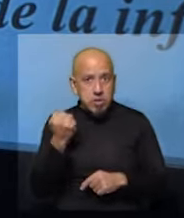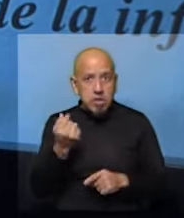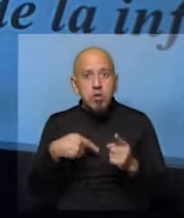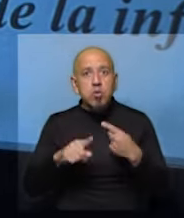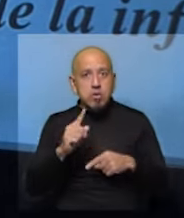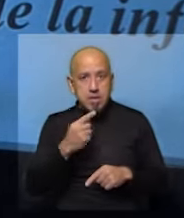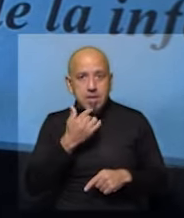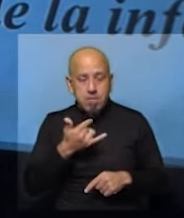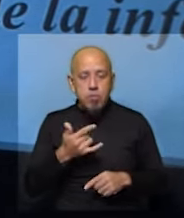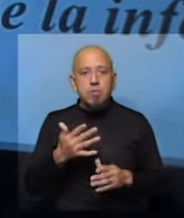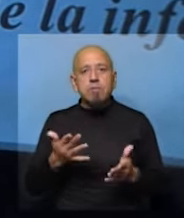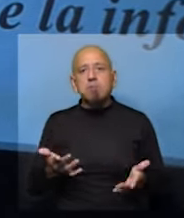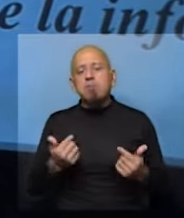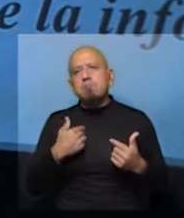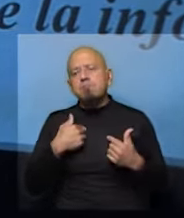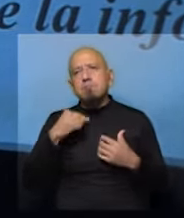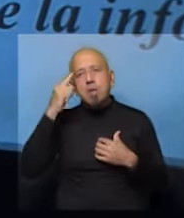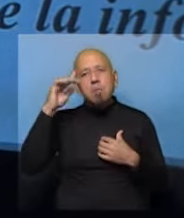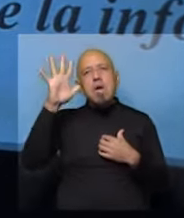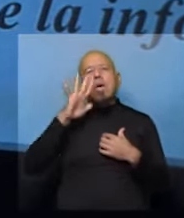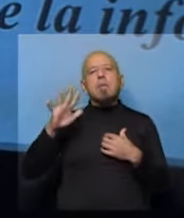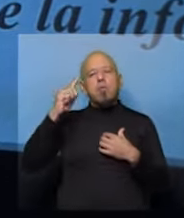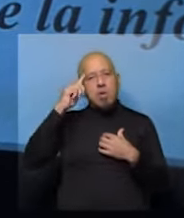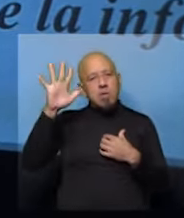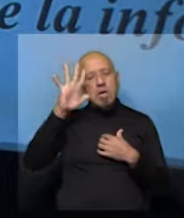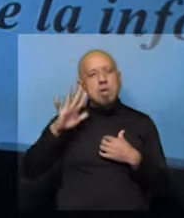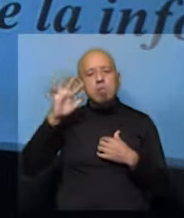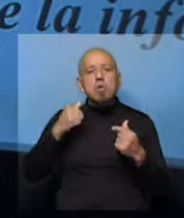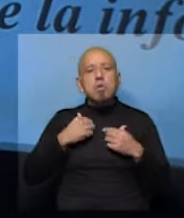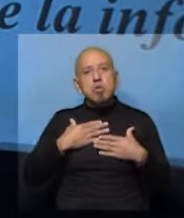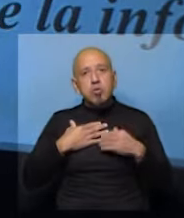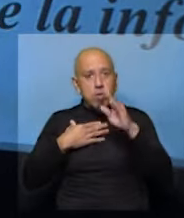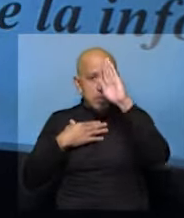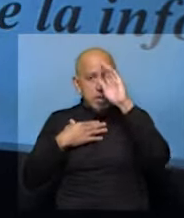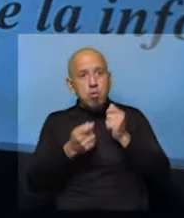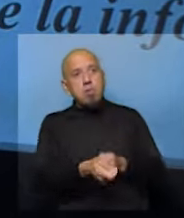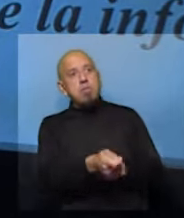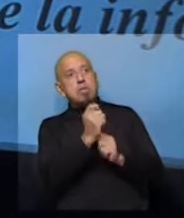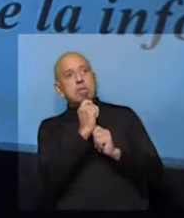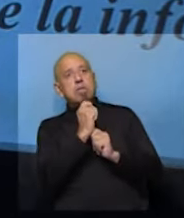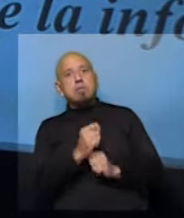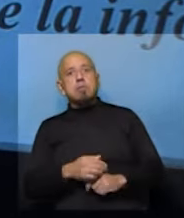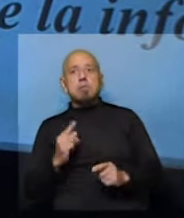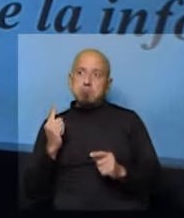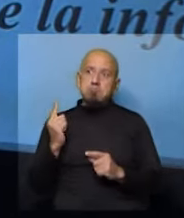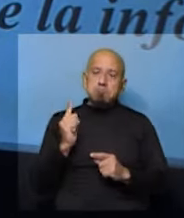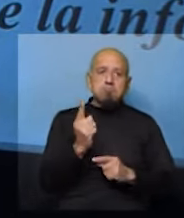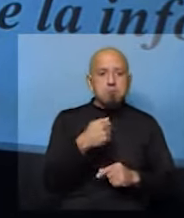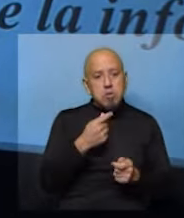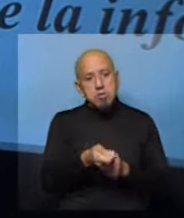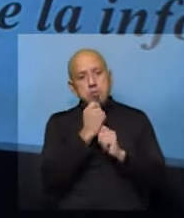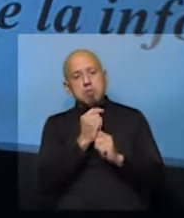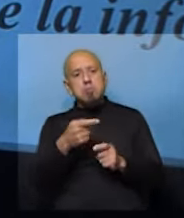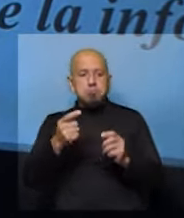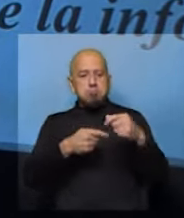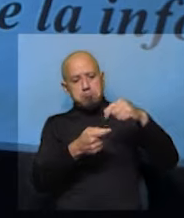voy a dar un ejemplo de esto supongamos el hipotético caso que yo aprendo a pescar y voy a una playa llevo algunos implementos de pesca tiro el